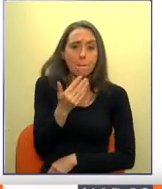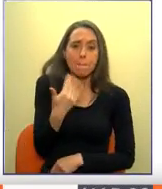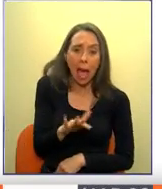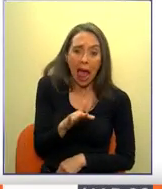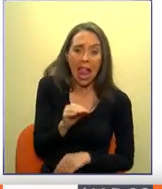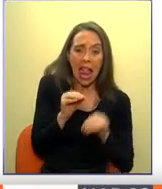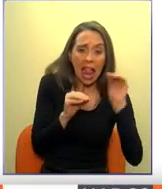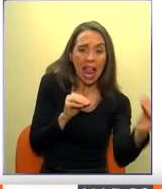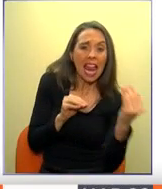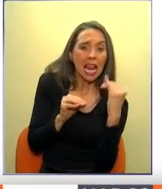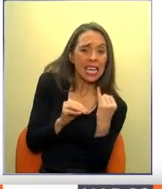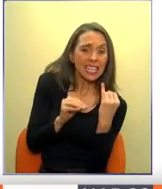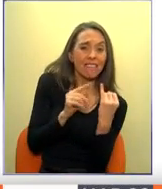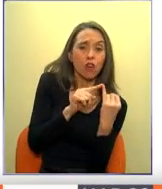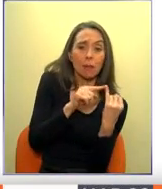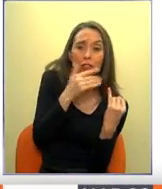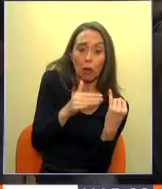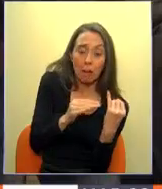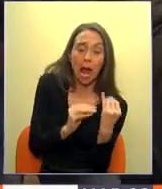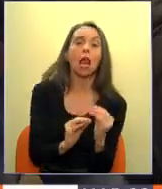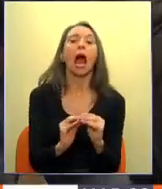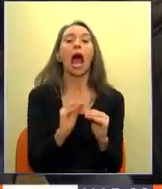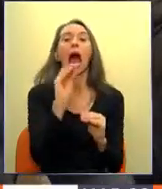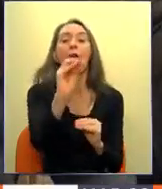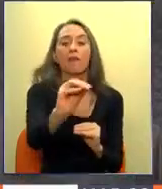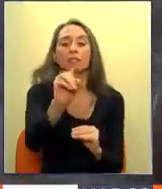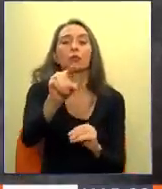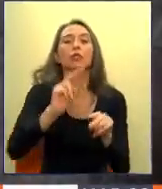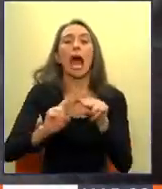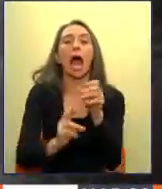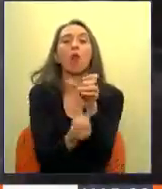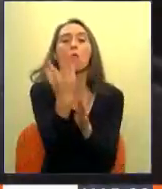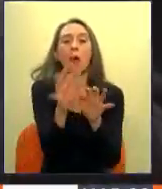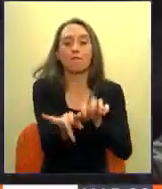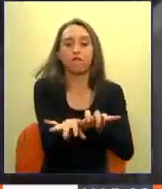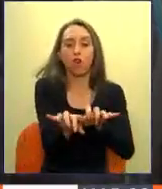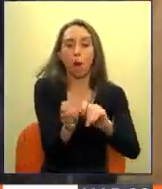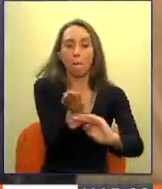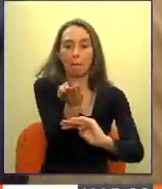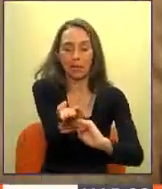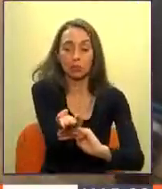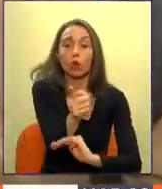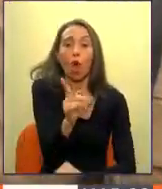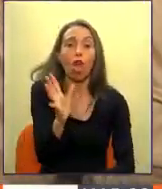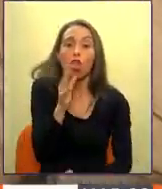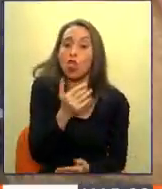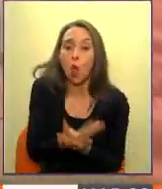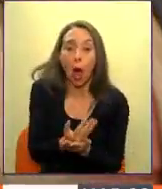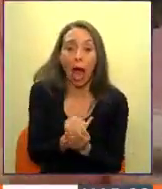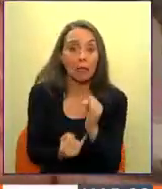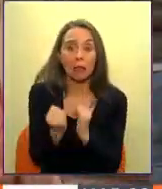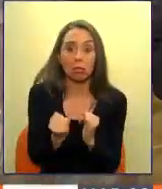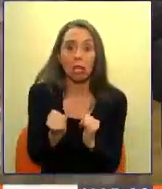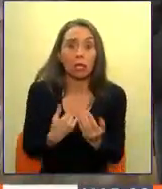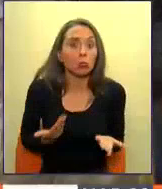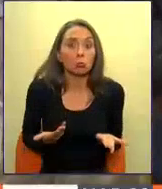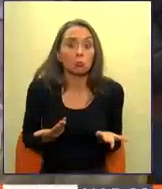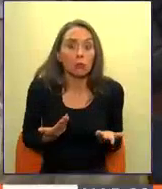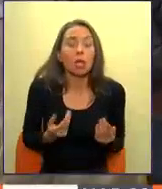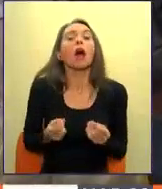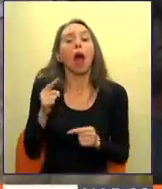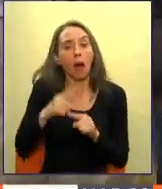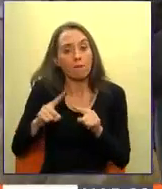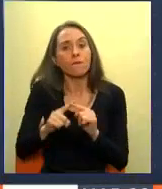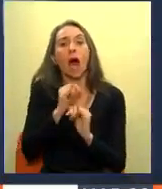hacer ingreso de una nueva solicitud. Si no tiene internet, se anunciará una etapa presencial en los próximos días. No está de